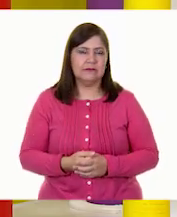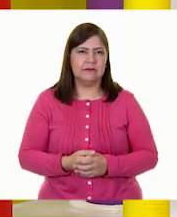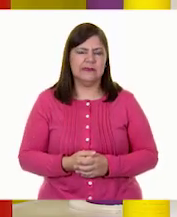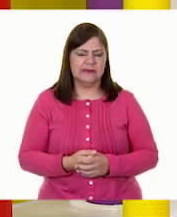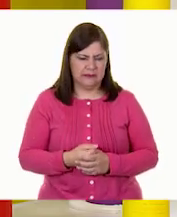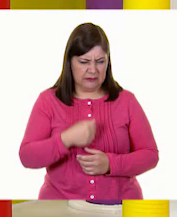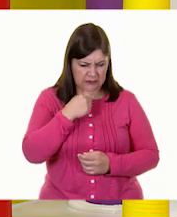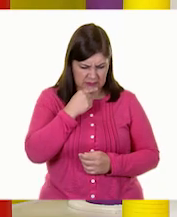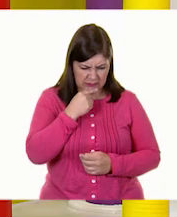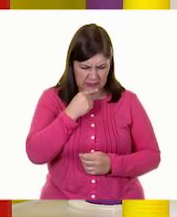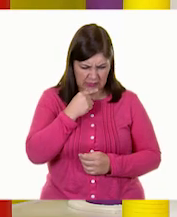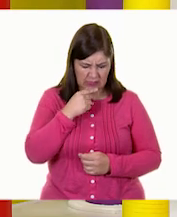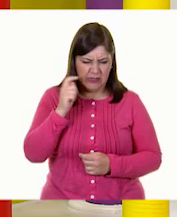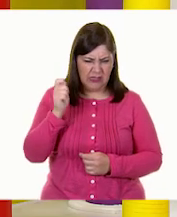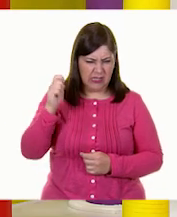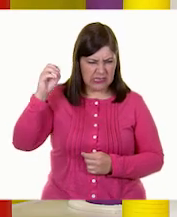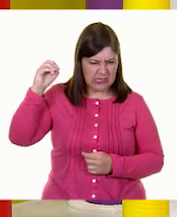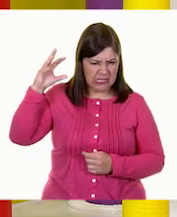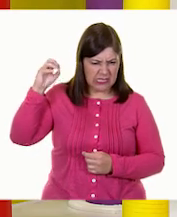¿Qué titila?